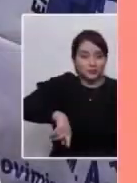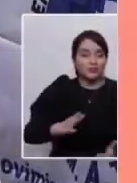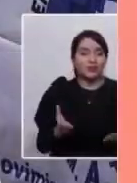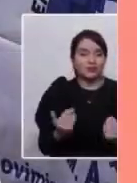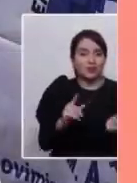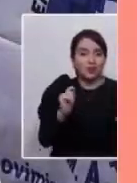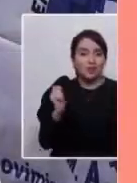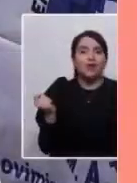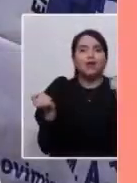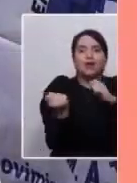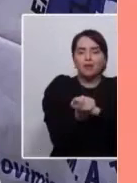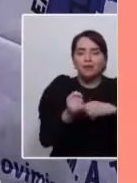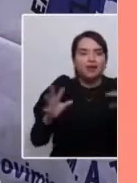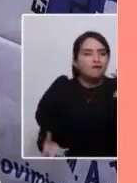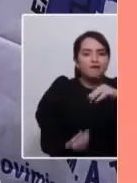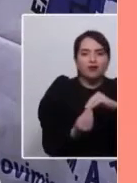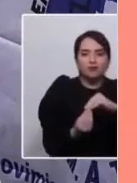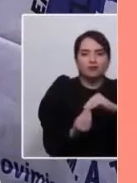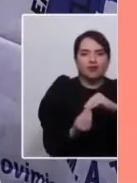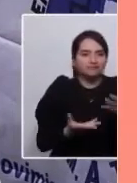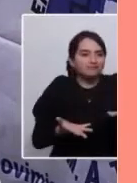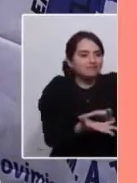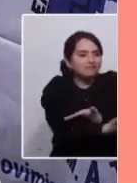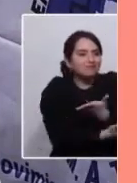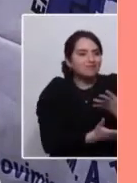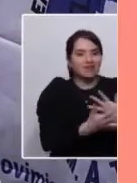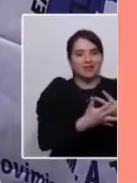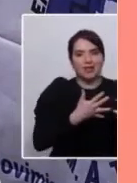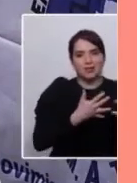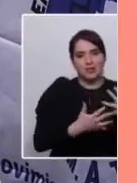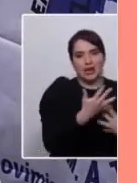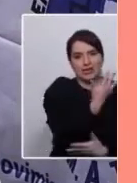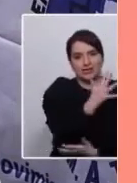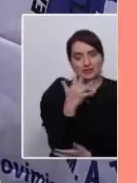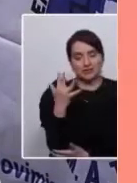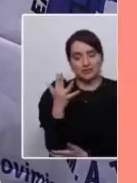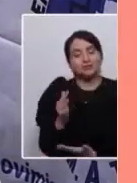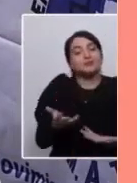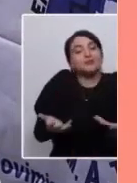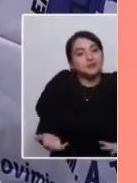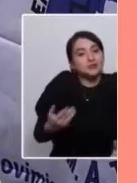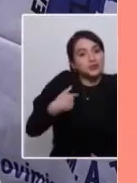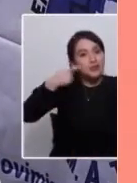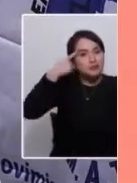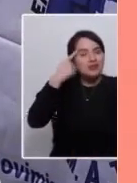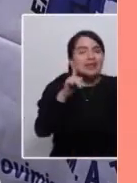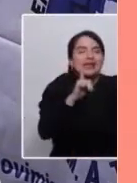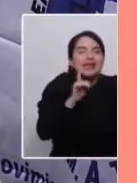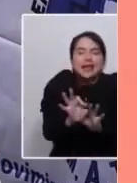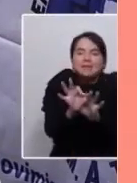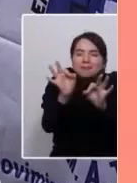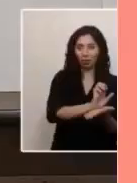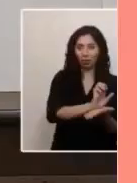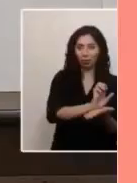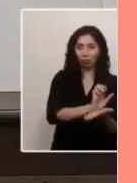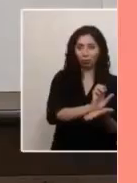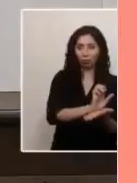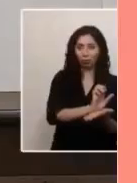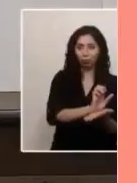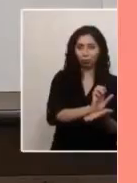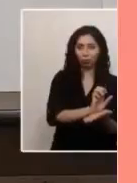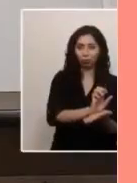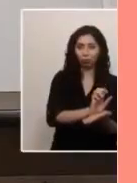entendidos, para que justamente vayas aclarando las cosas que tienen grandes dudas. Con respecto al consentimiento indígena